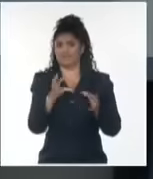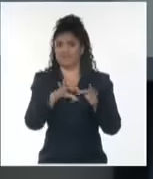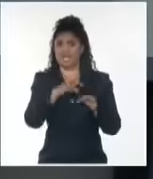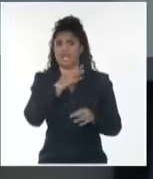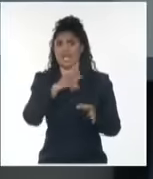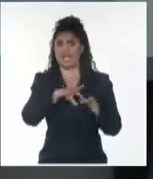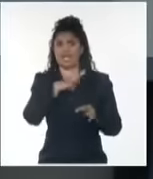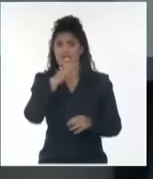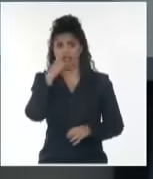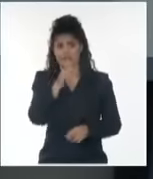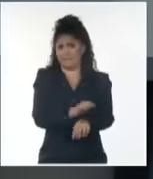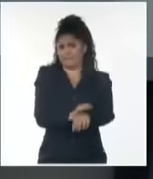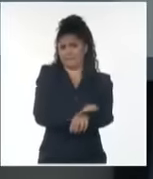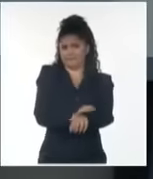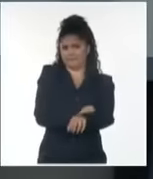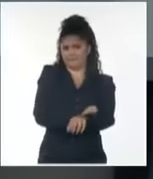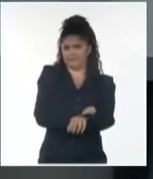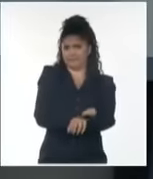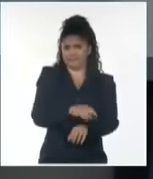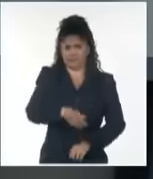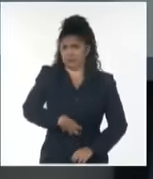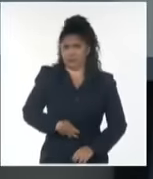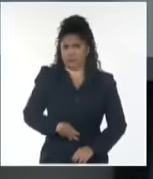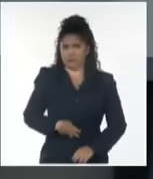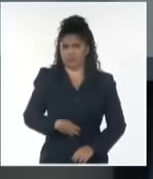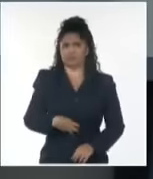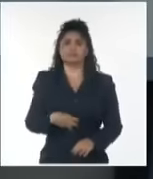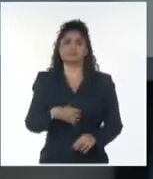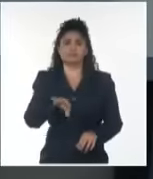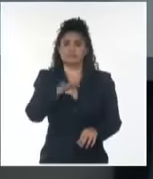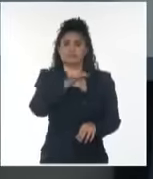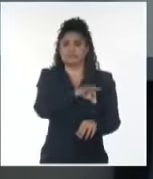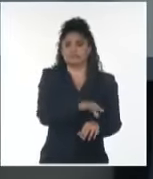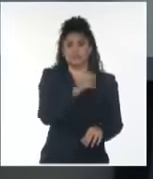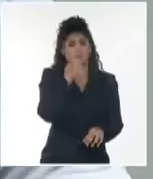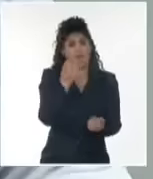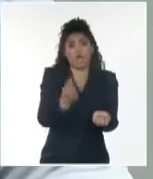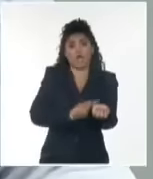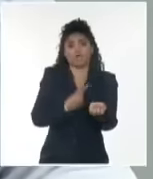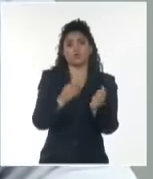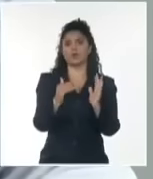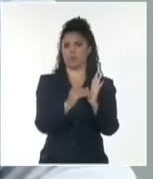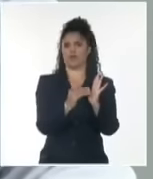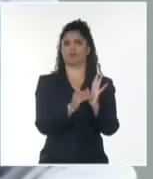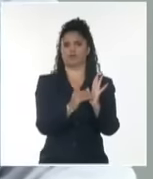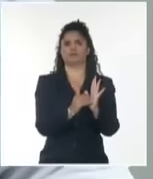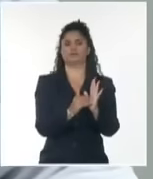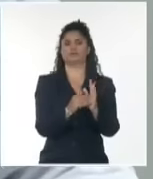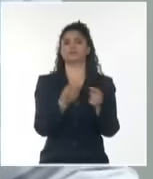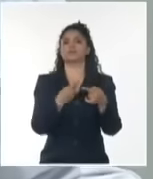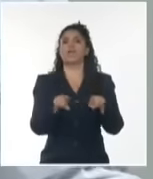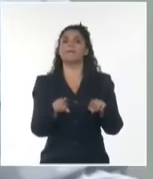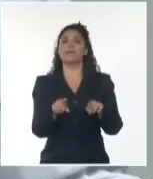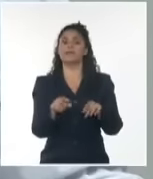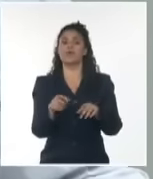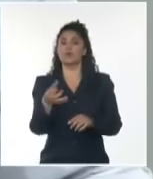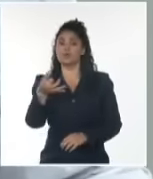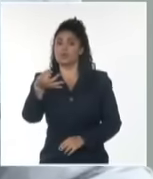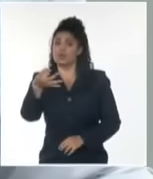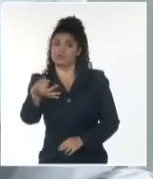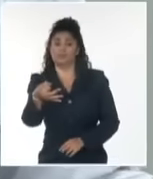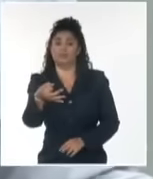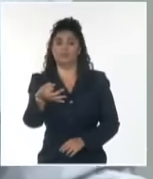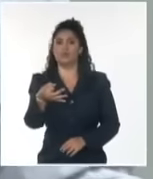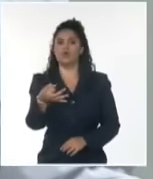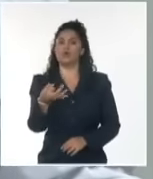Nuestra población la padece, vaya, cada vez que, sobre todo al caer la tarde, pero estamos hablando de una especie que no se ha detectado,